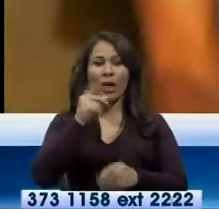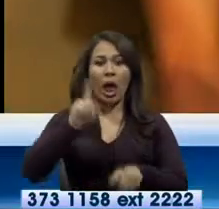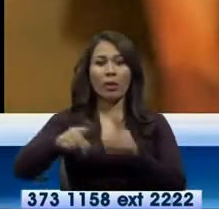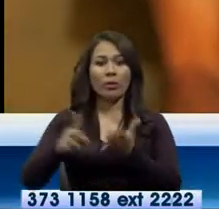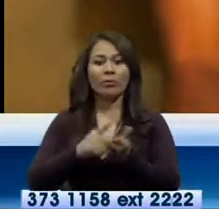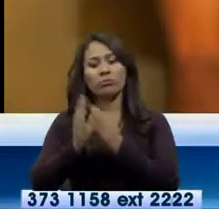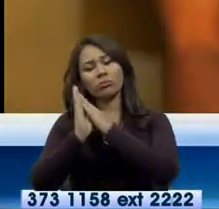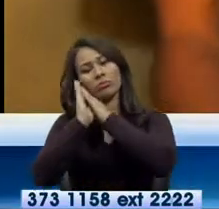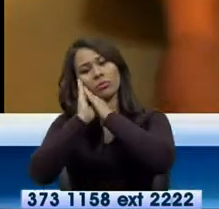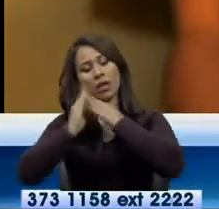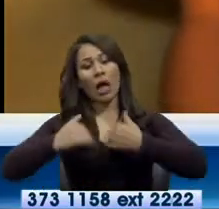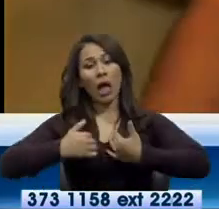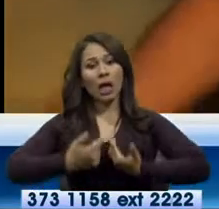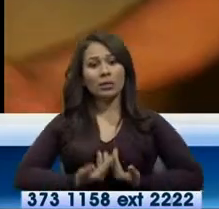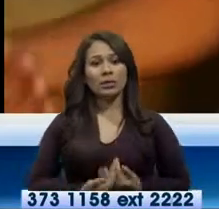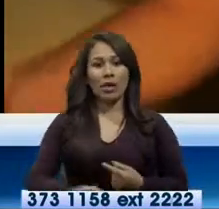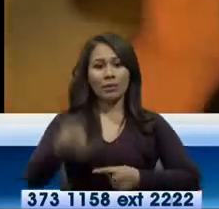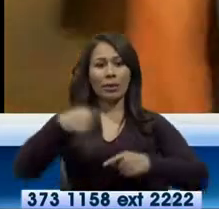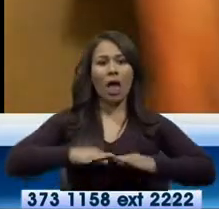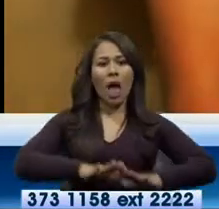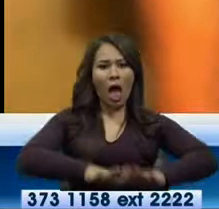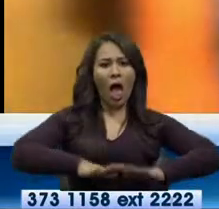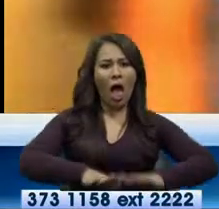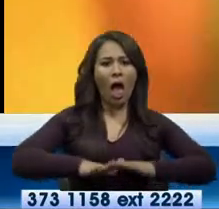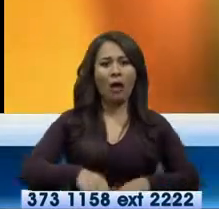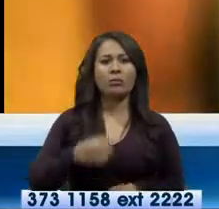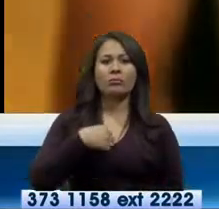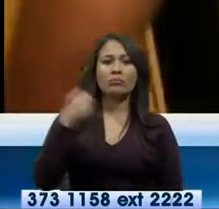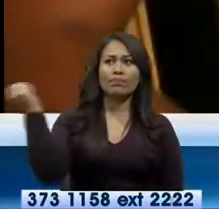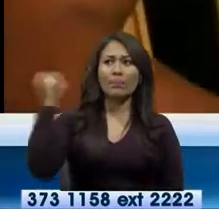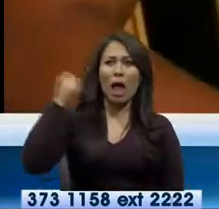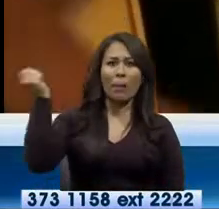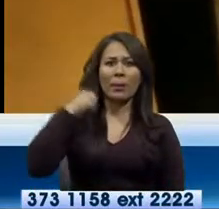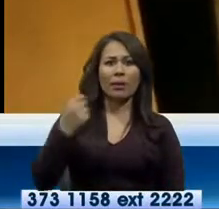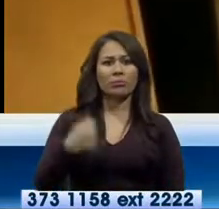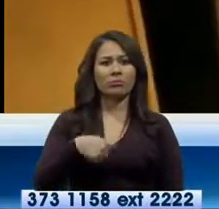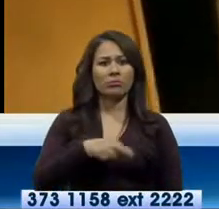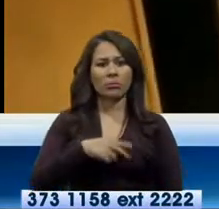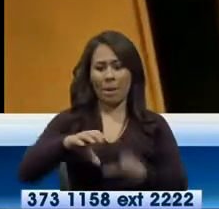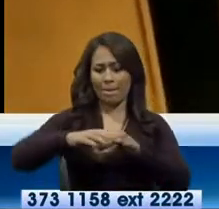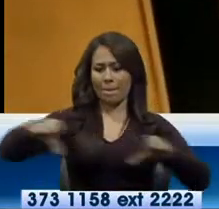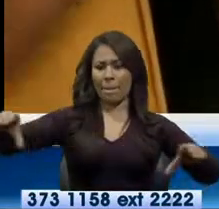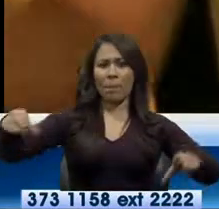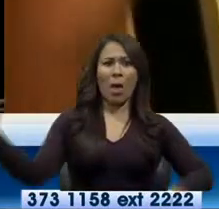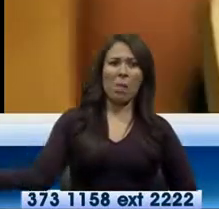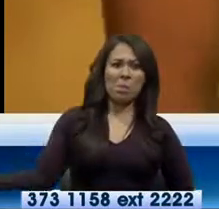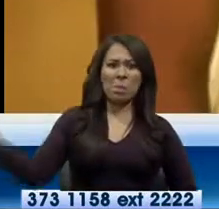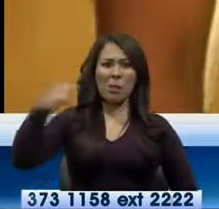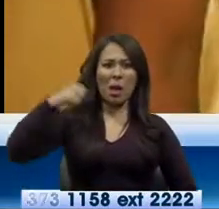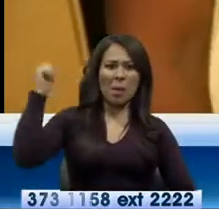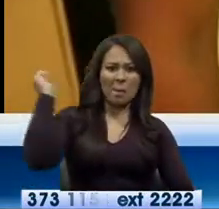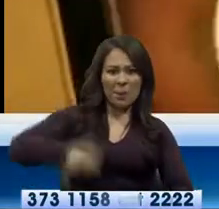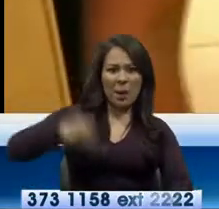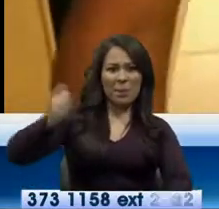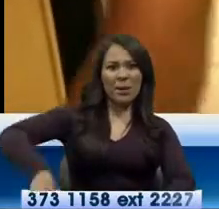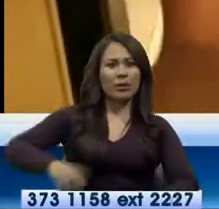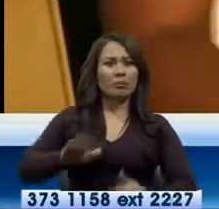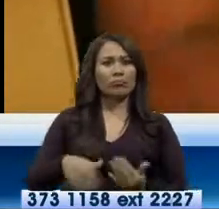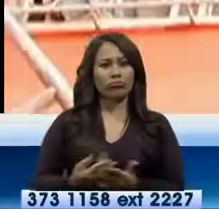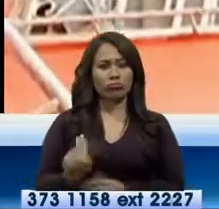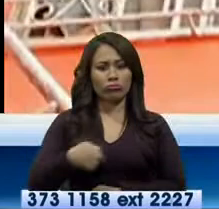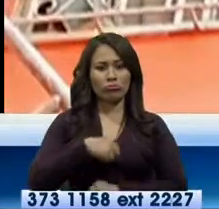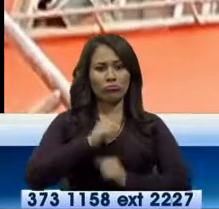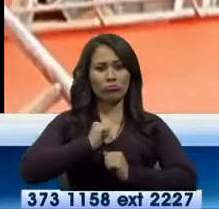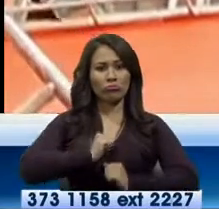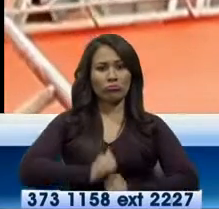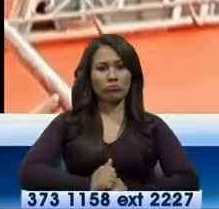dormidos así, ya estamos dormidos, nos vienen a levantar así con unos palos. Tienen un palo largo ahí y con eso es que nos golpean, nos pegan.